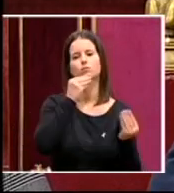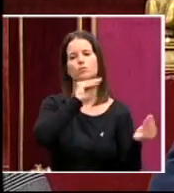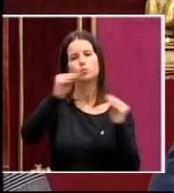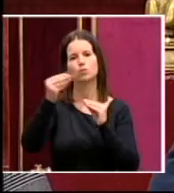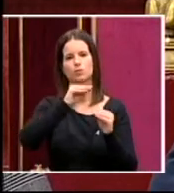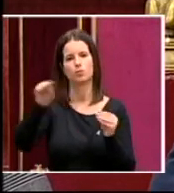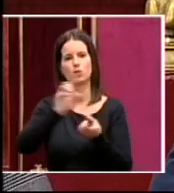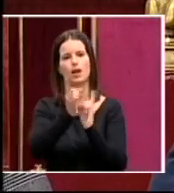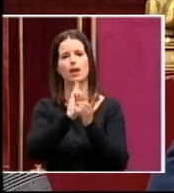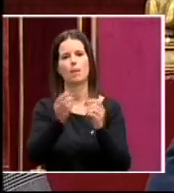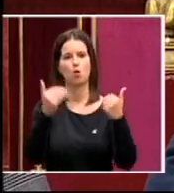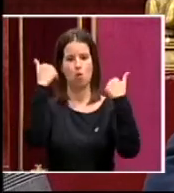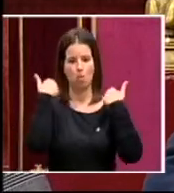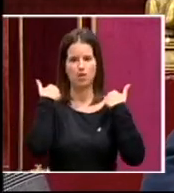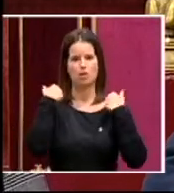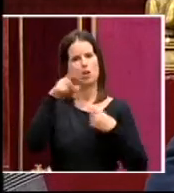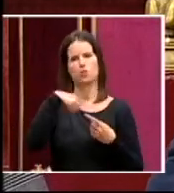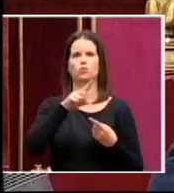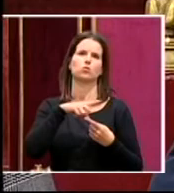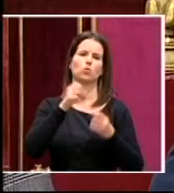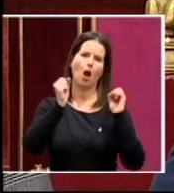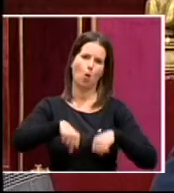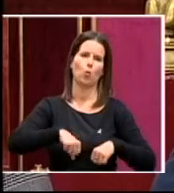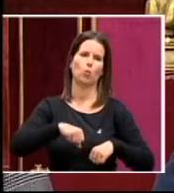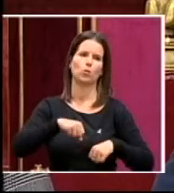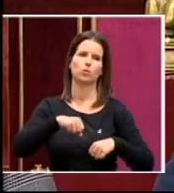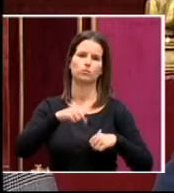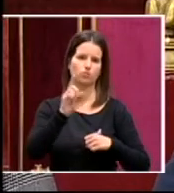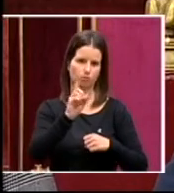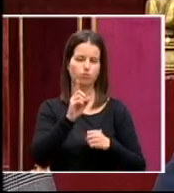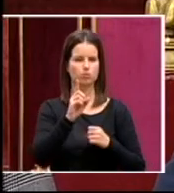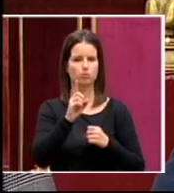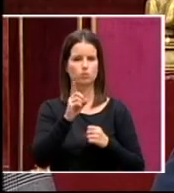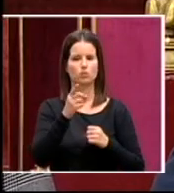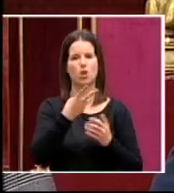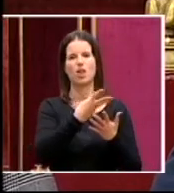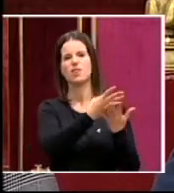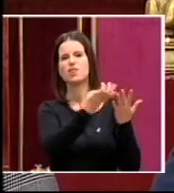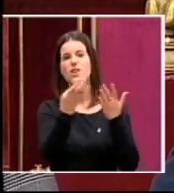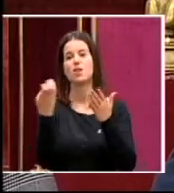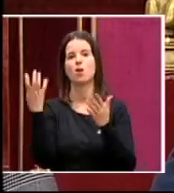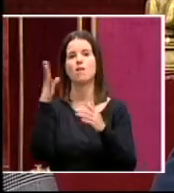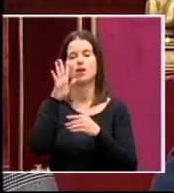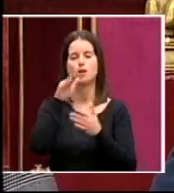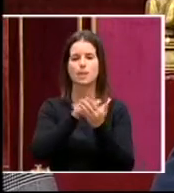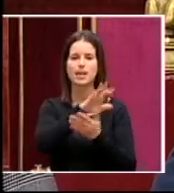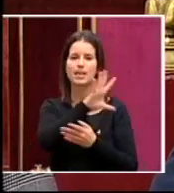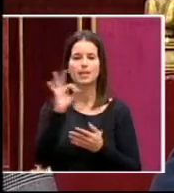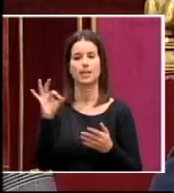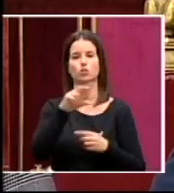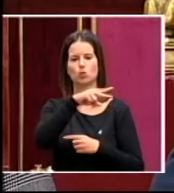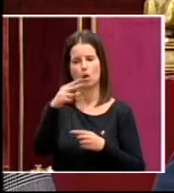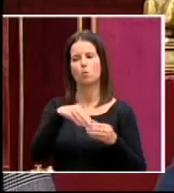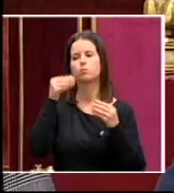Nosotros no estamos en desacuerdo, por supuesto, que 19.500 euros se destinen a los programas de servicios